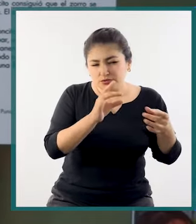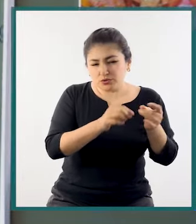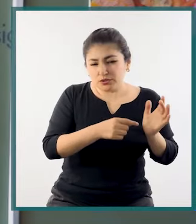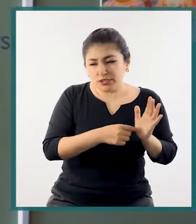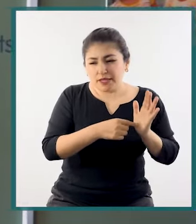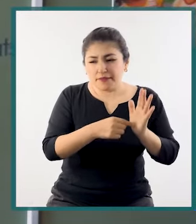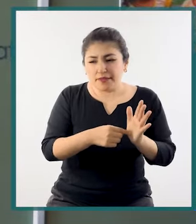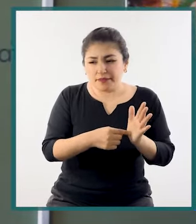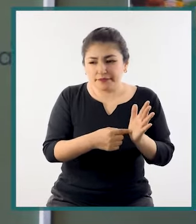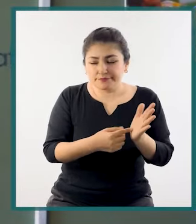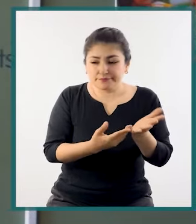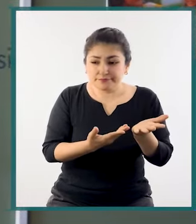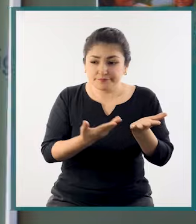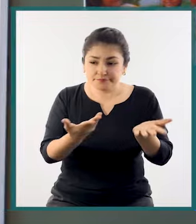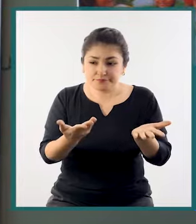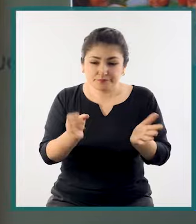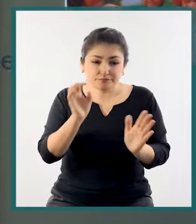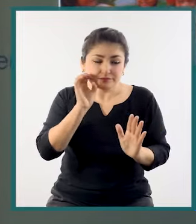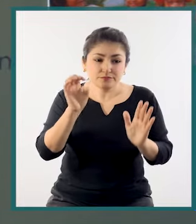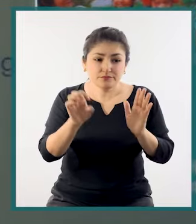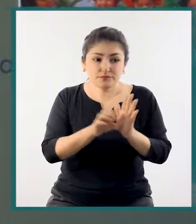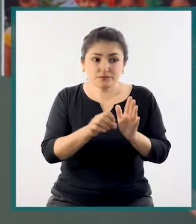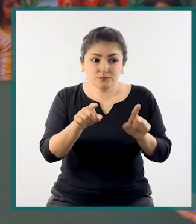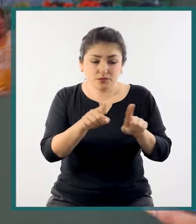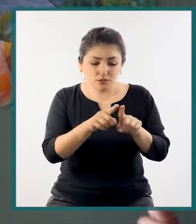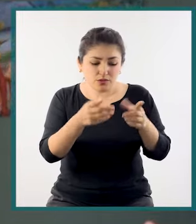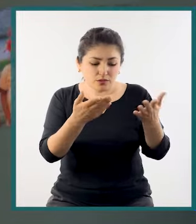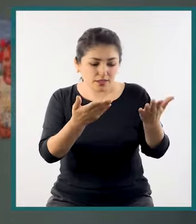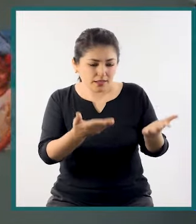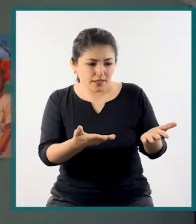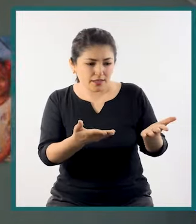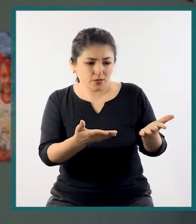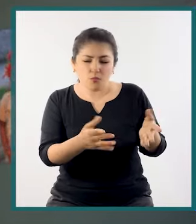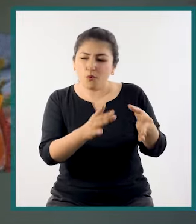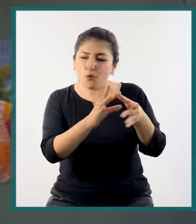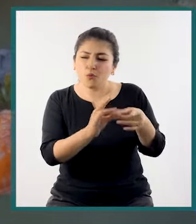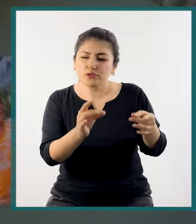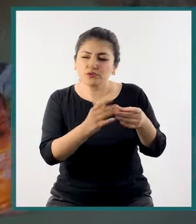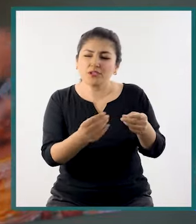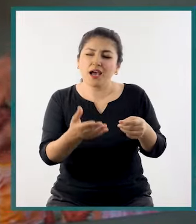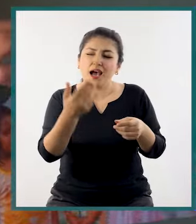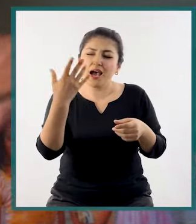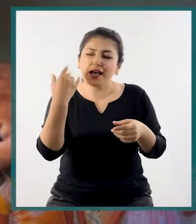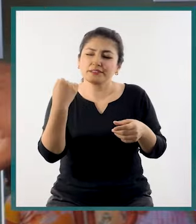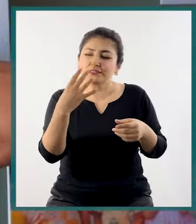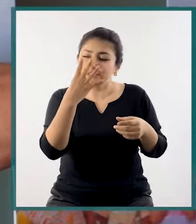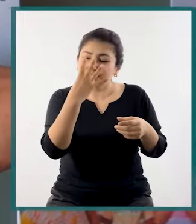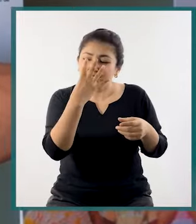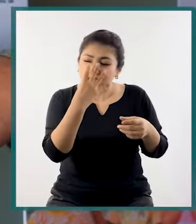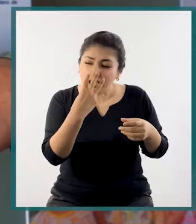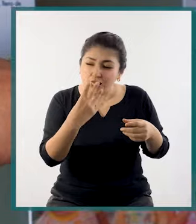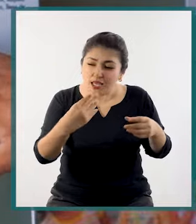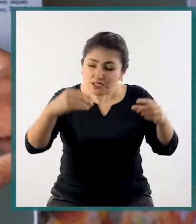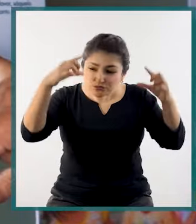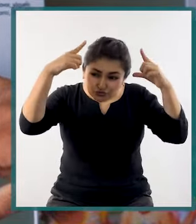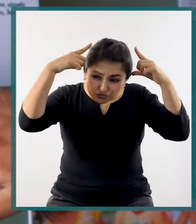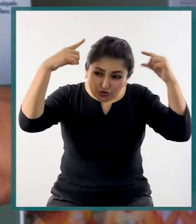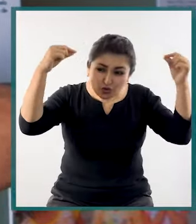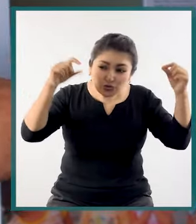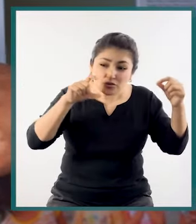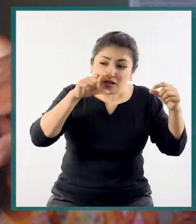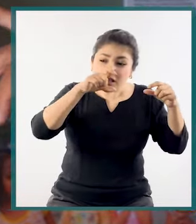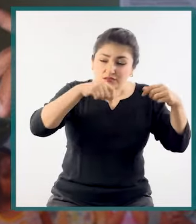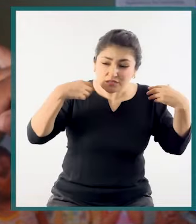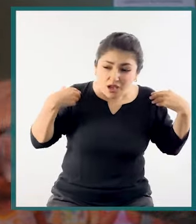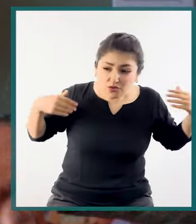crear soportes, como en este caso un rescate de una leyenda del zorro y el cóndor a través de una narradora,